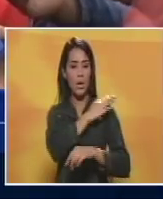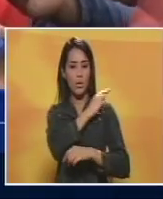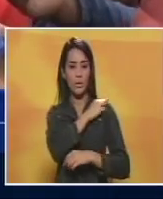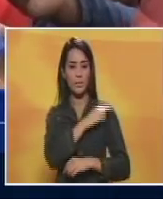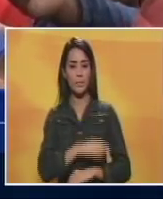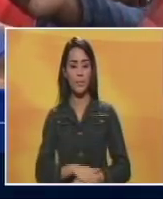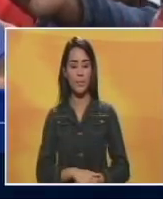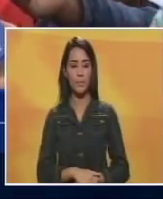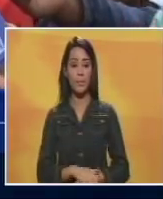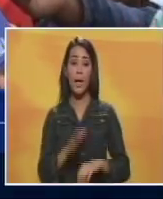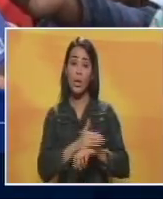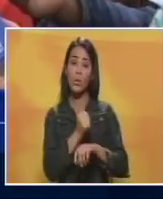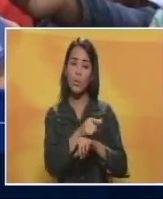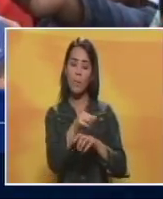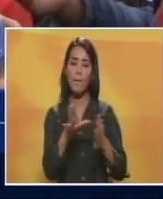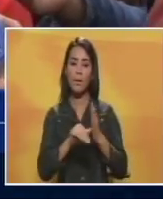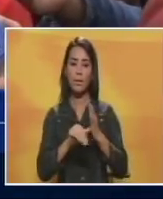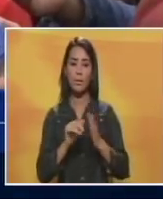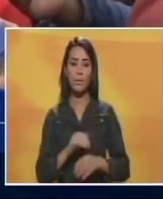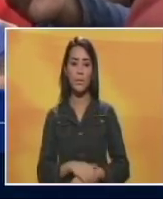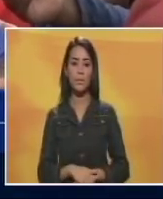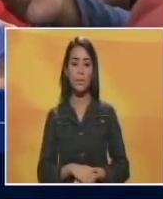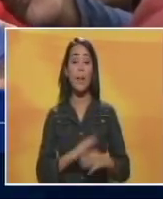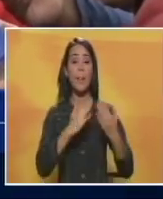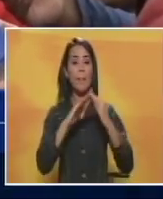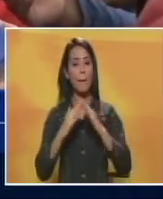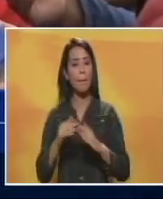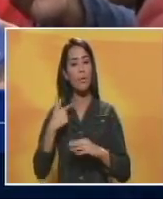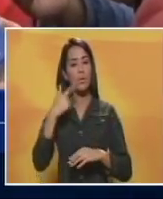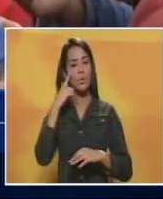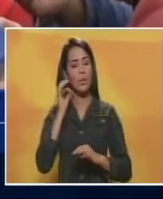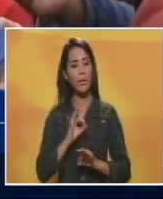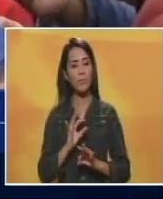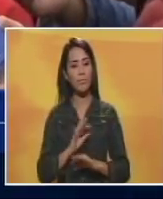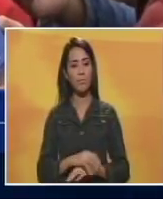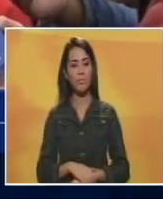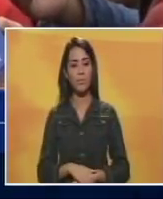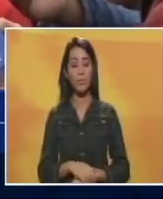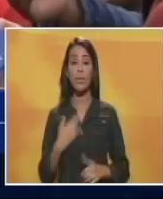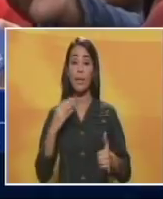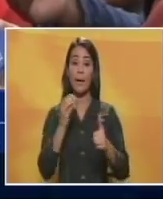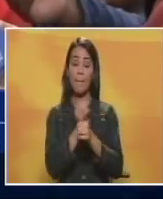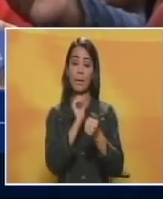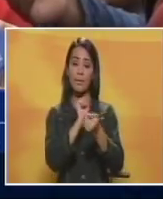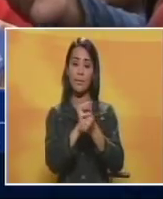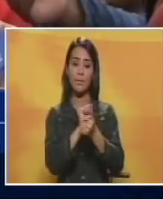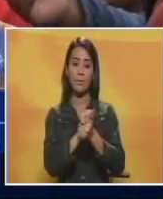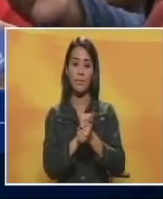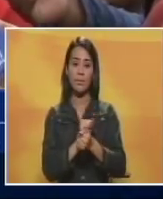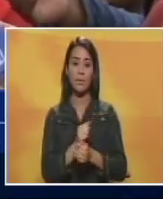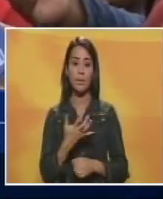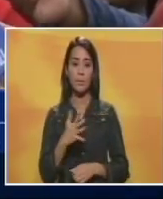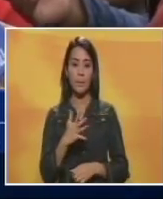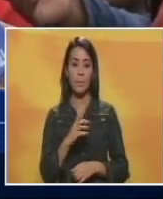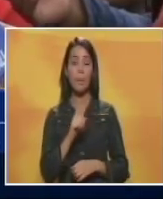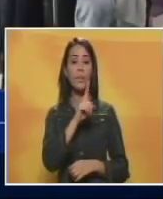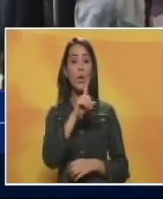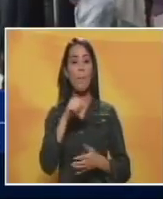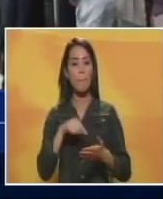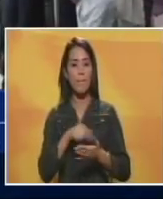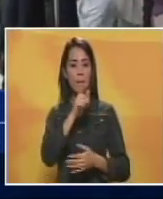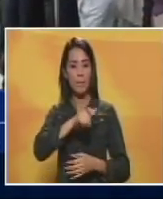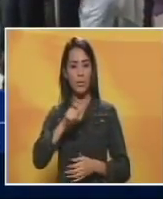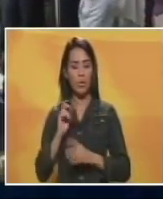Y enseguida se sumaron los barrios y comunidades y yo creo que hasta la detención estuvimos aproximadamente 1000 personas.